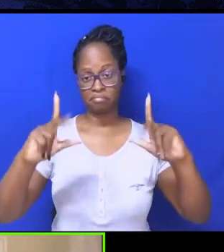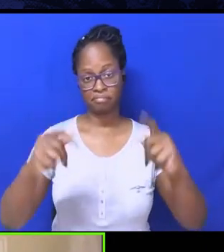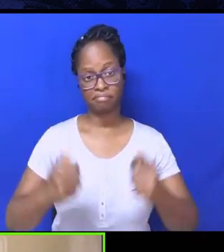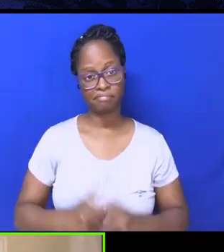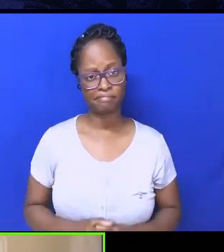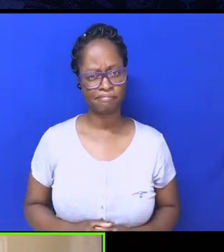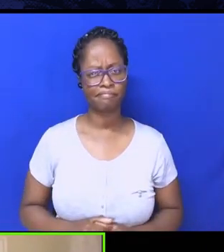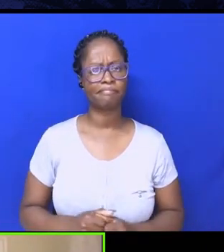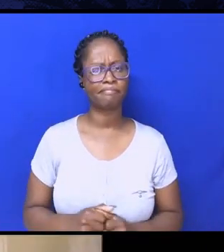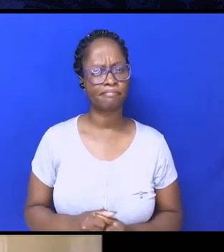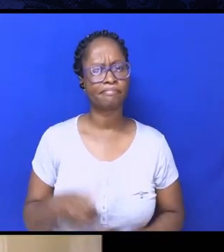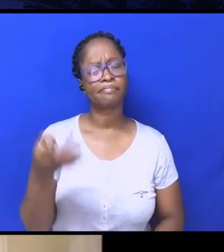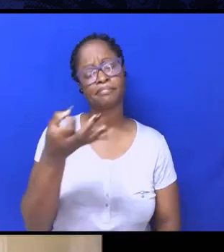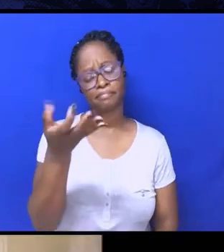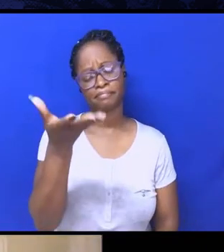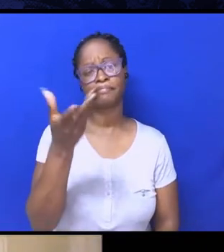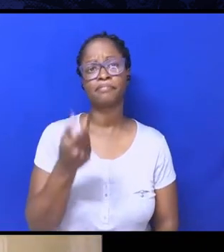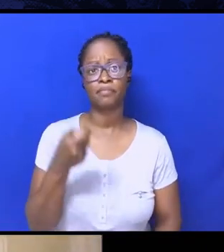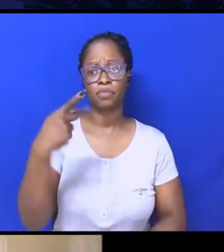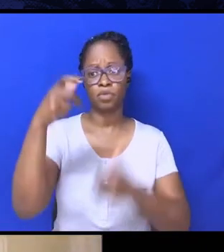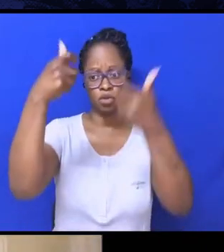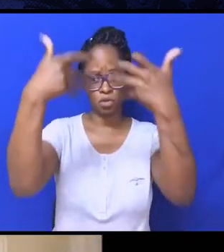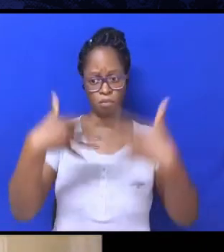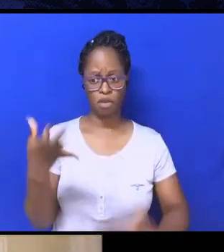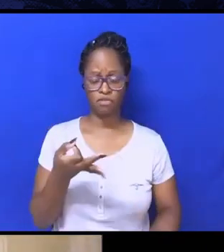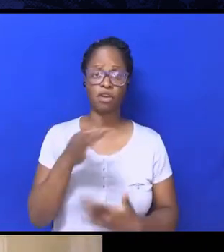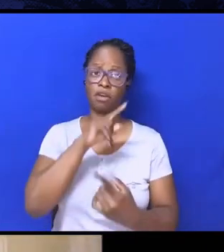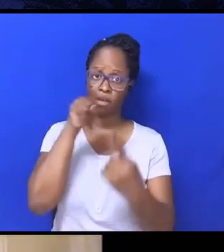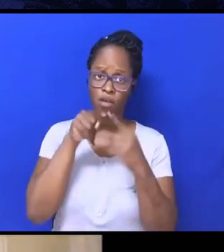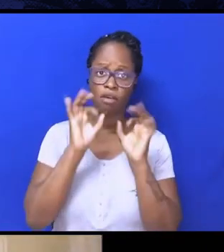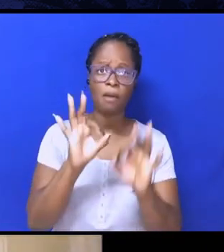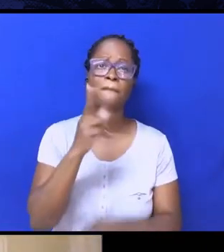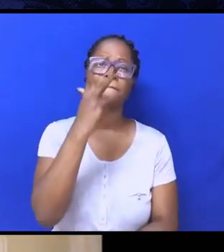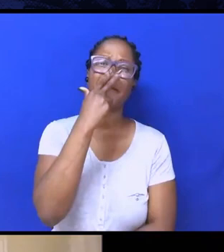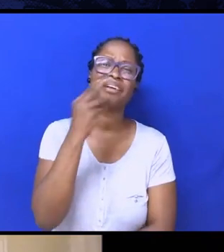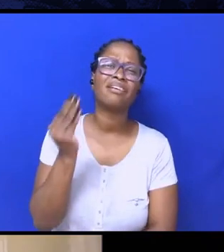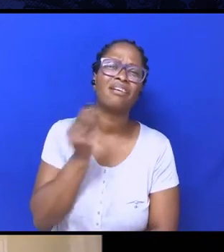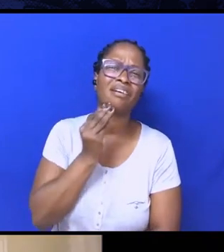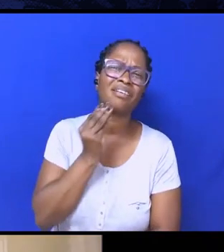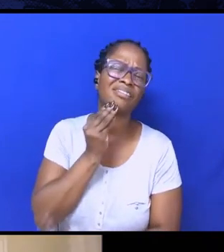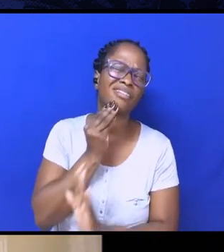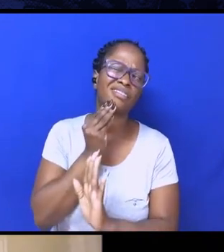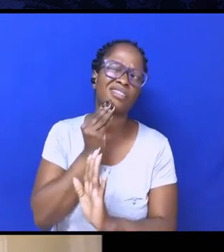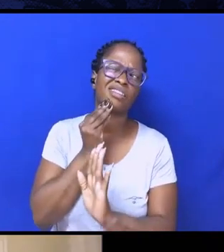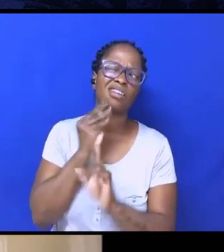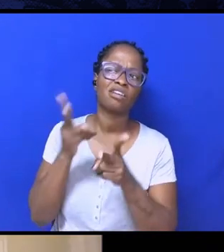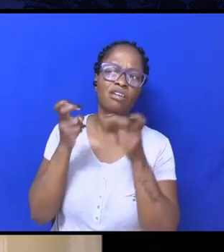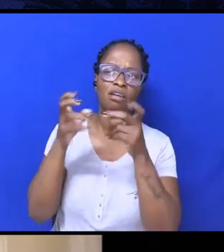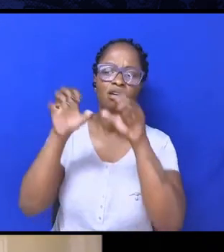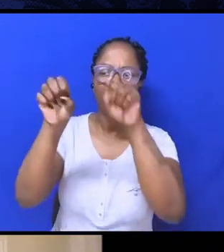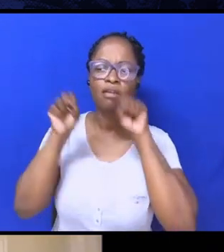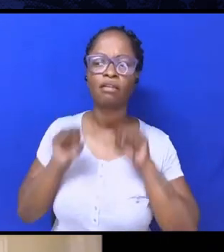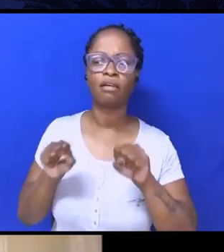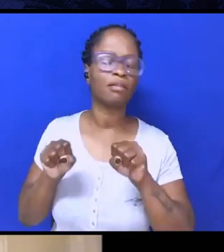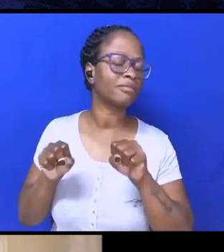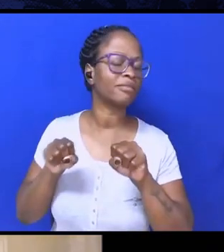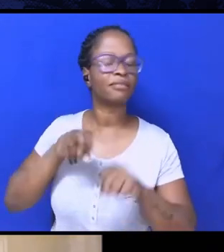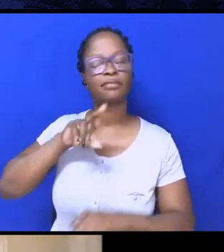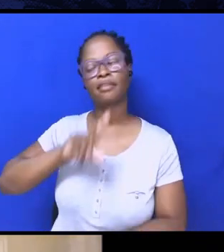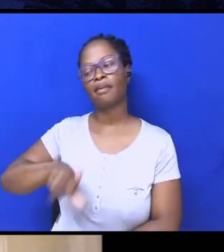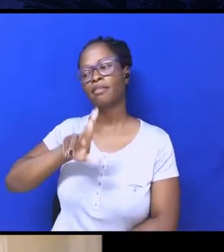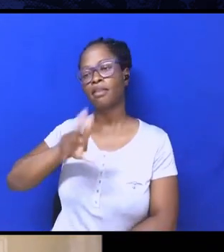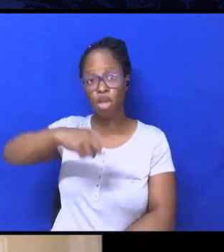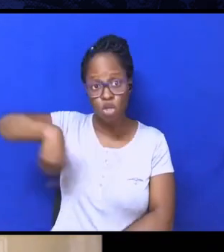perfeitos de fato parece óbvio mas não é quando a gente fala que realmente se não formos nós